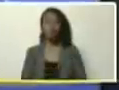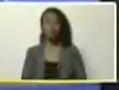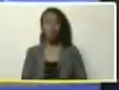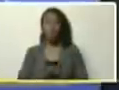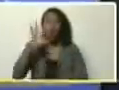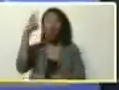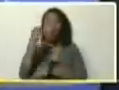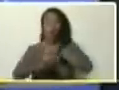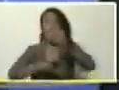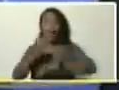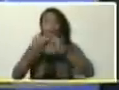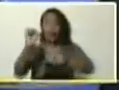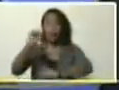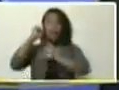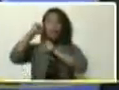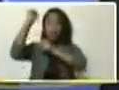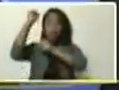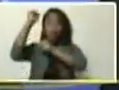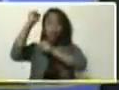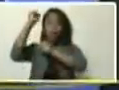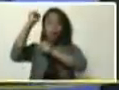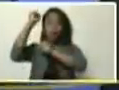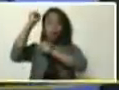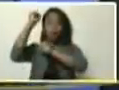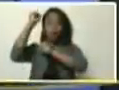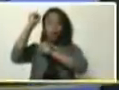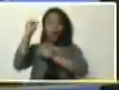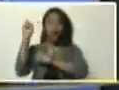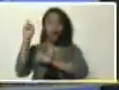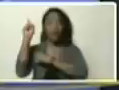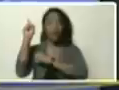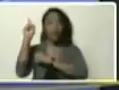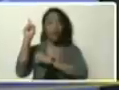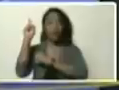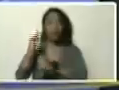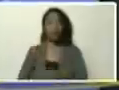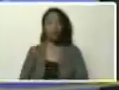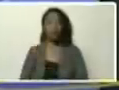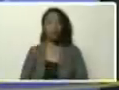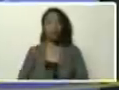Logramos la victoria en San Félix.